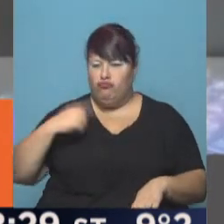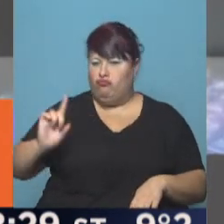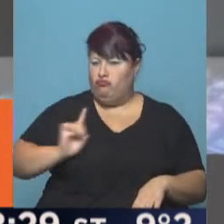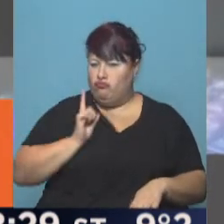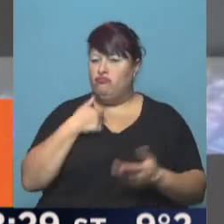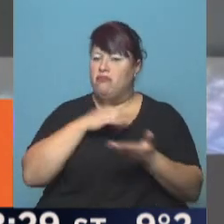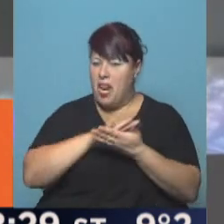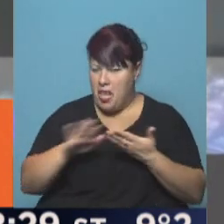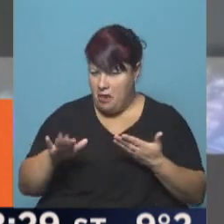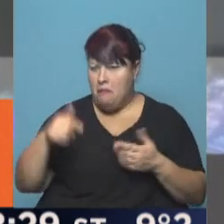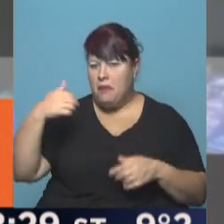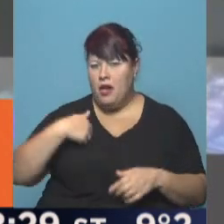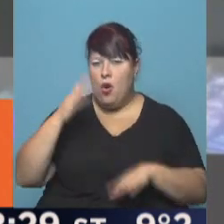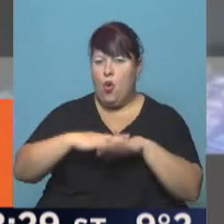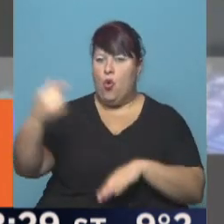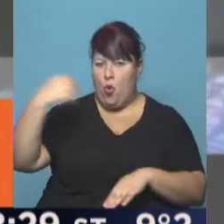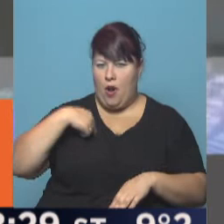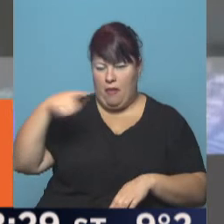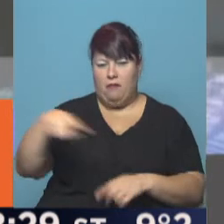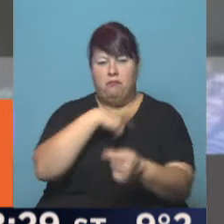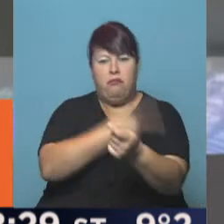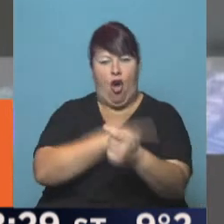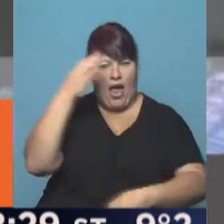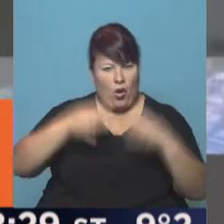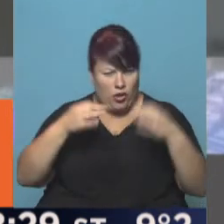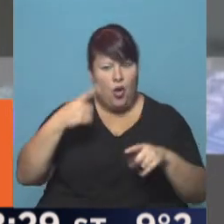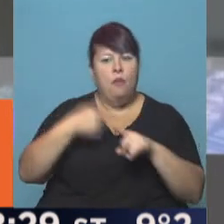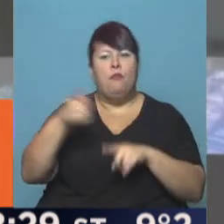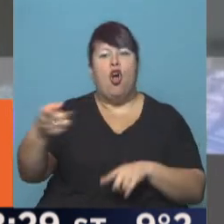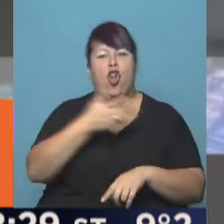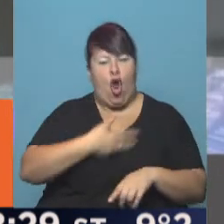honradísima de ser procesada por este poder y por este